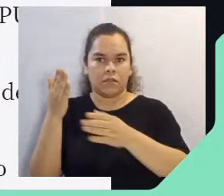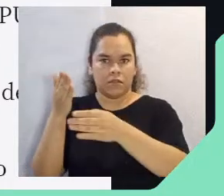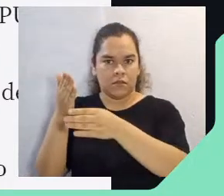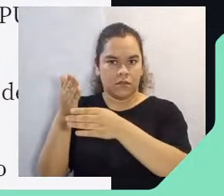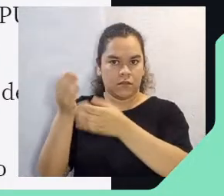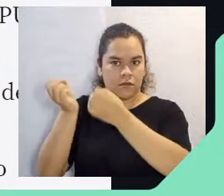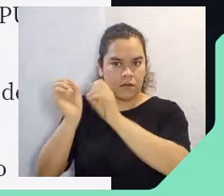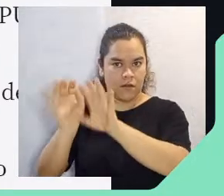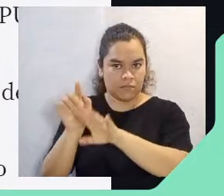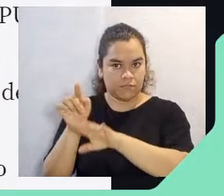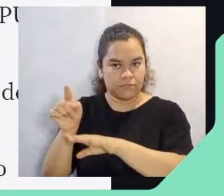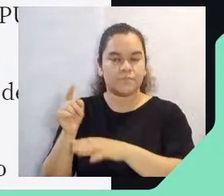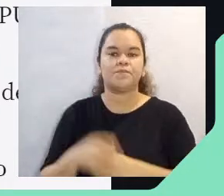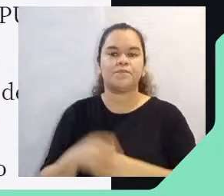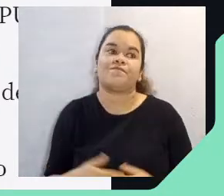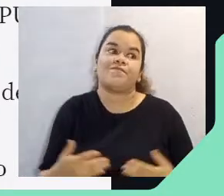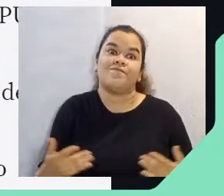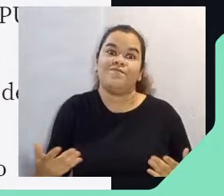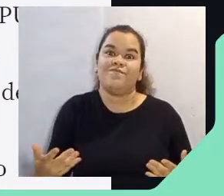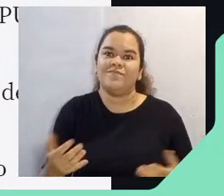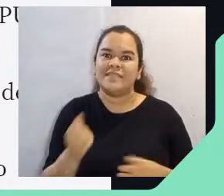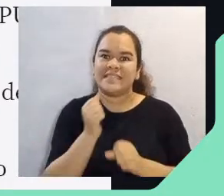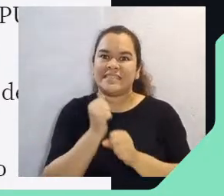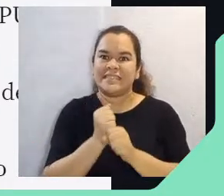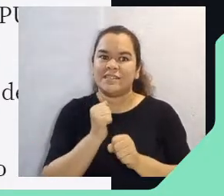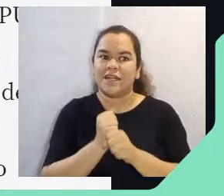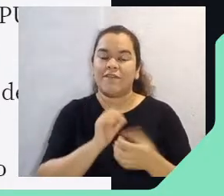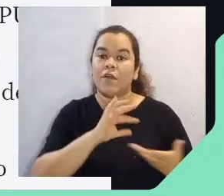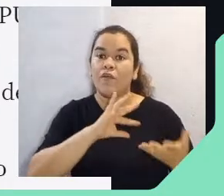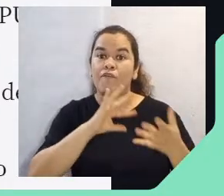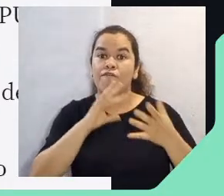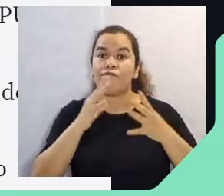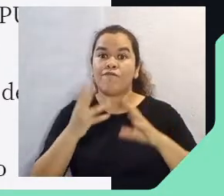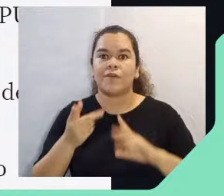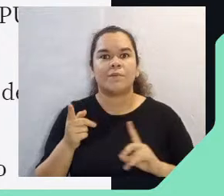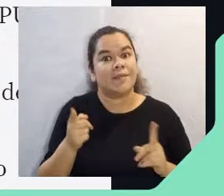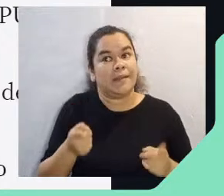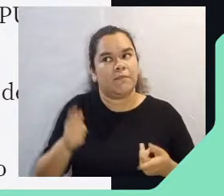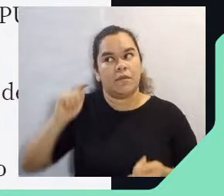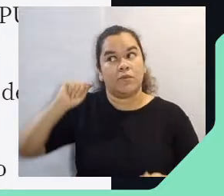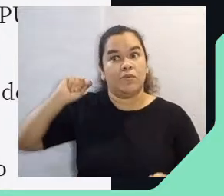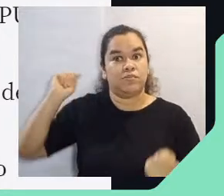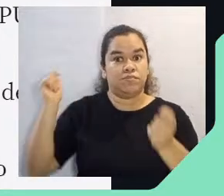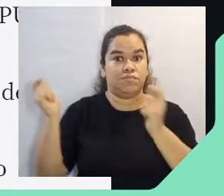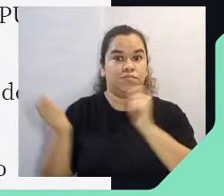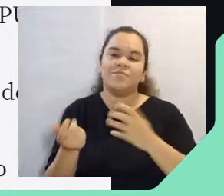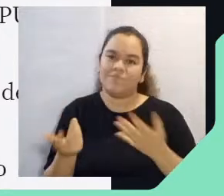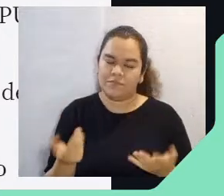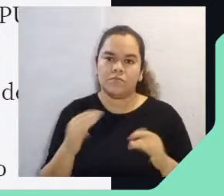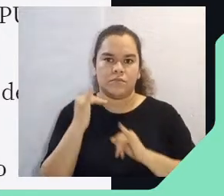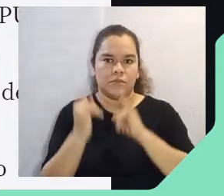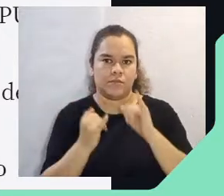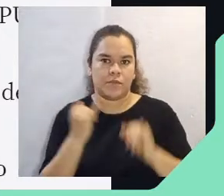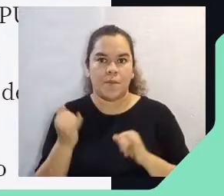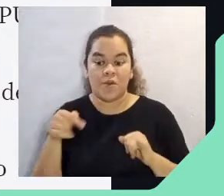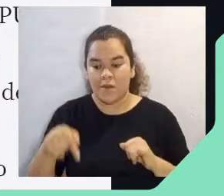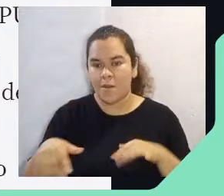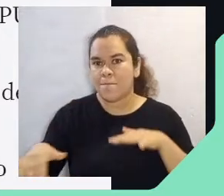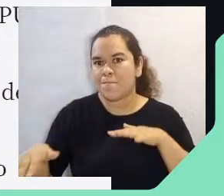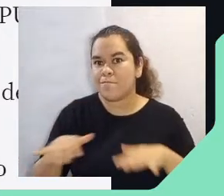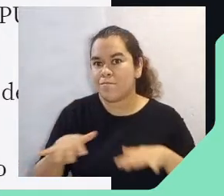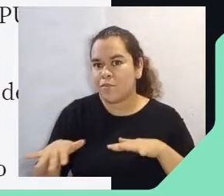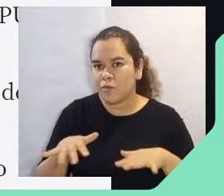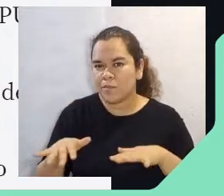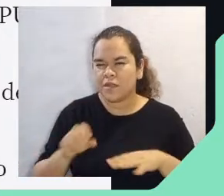Obviamente el paradigma laboral cambió, y eso también lo vamos a hablar un poquito, producto de este proceso